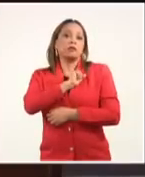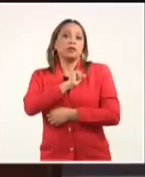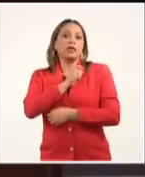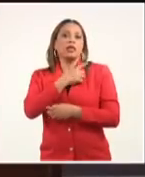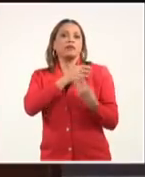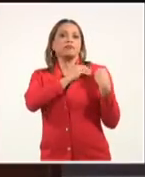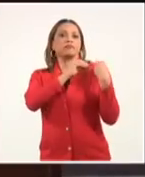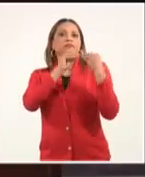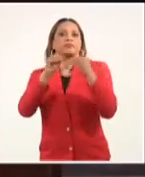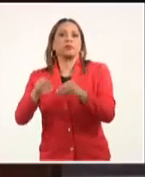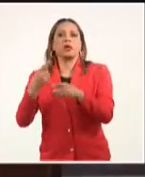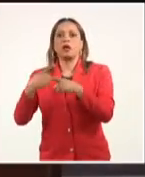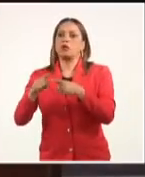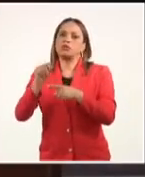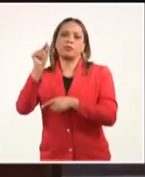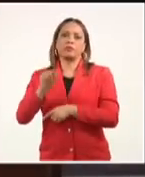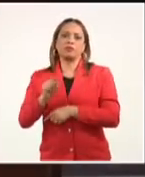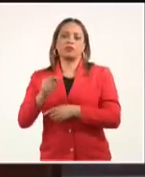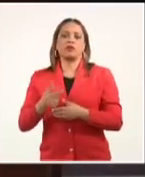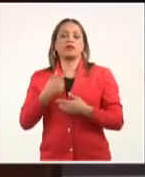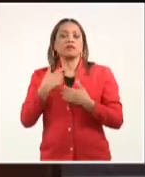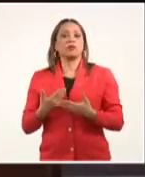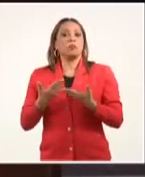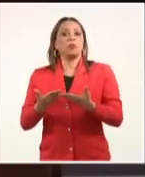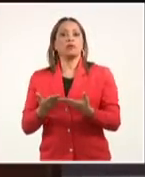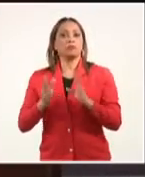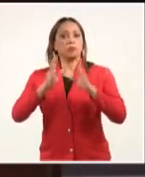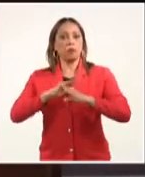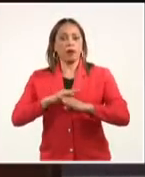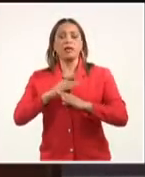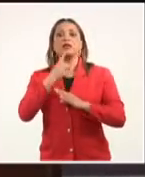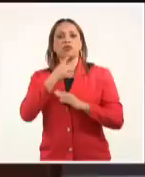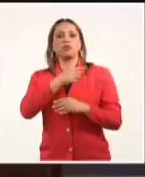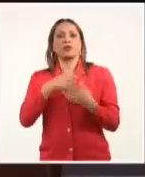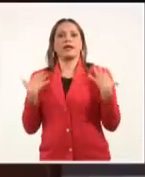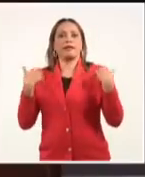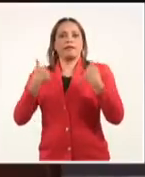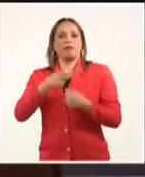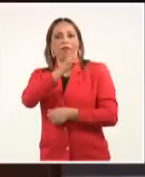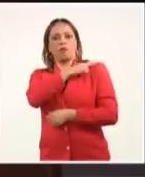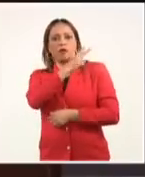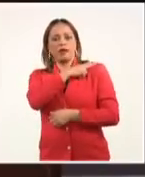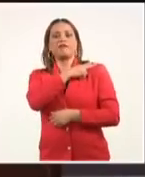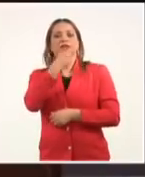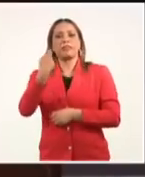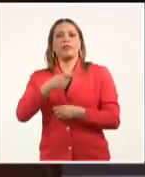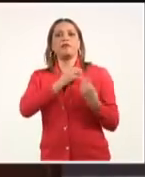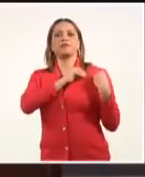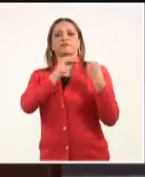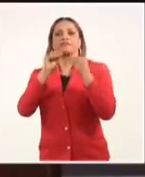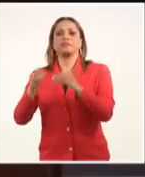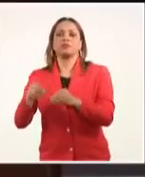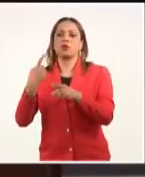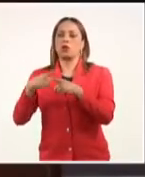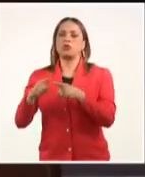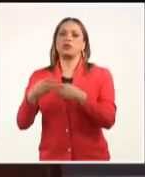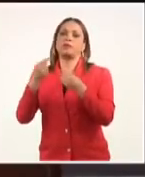otro compañero o compañera dispuesto a asumir la tarea.